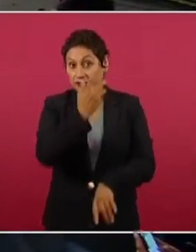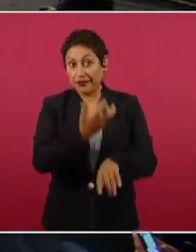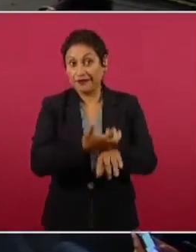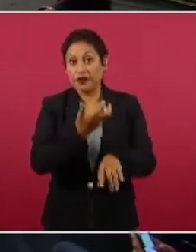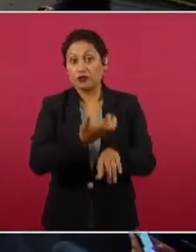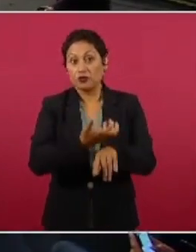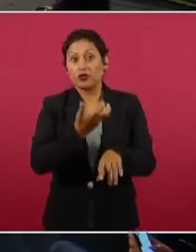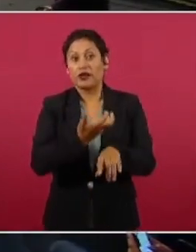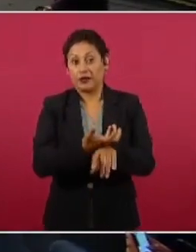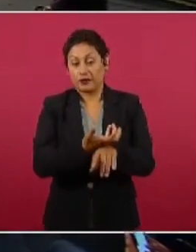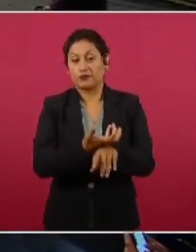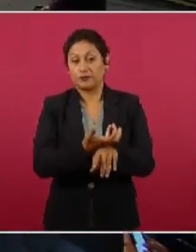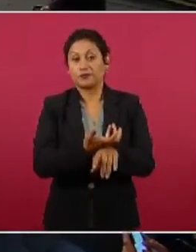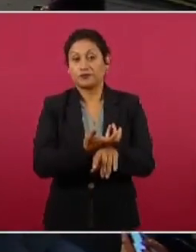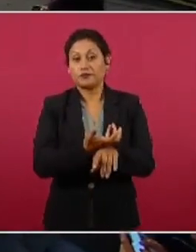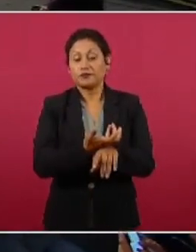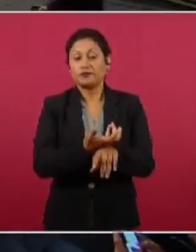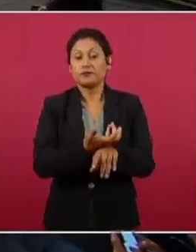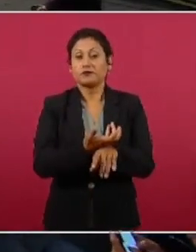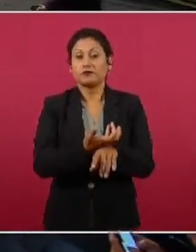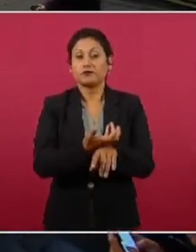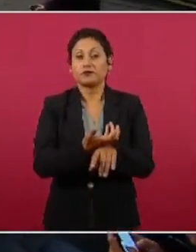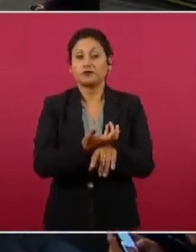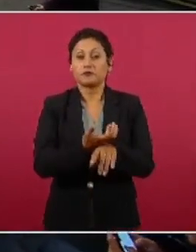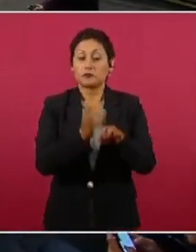una gacetilla a